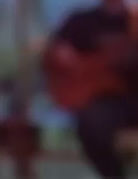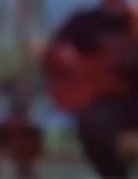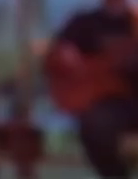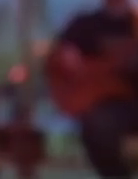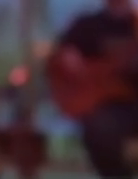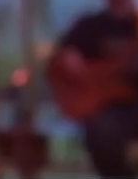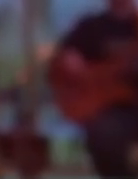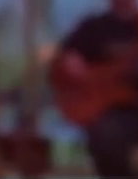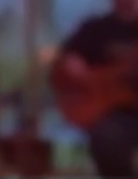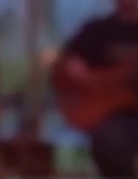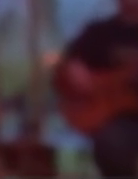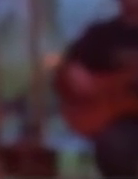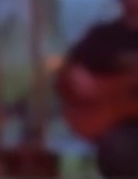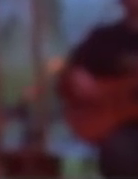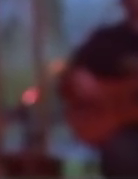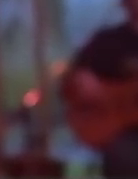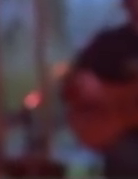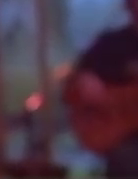hubo flores.